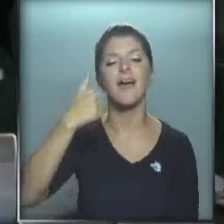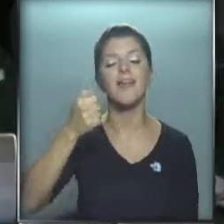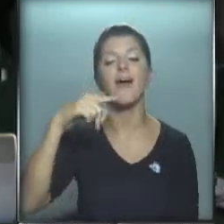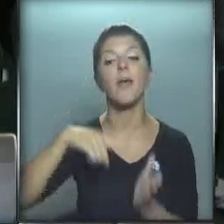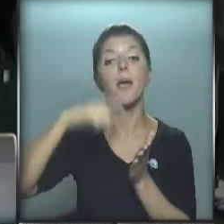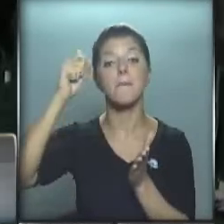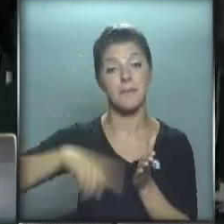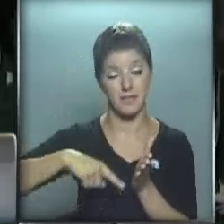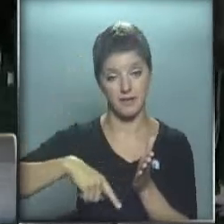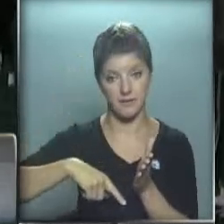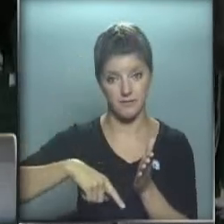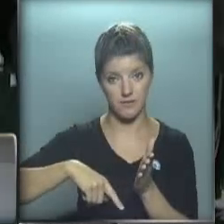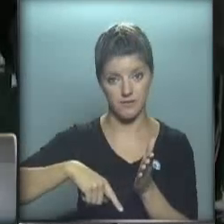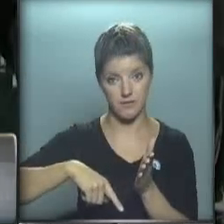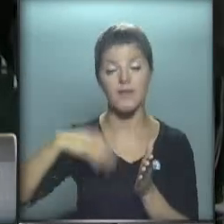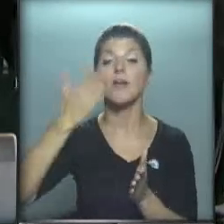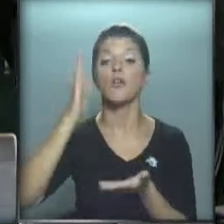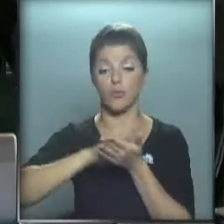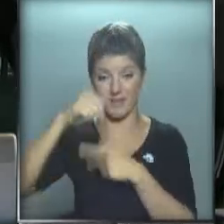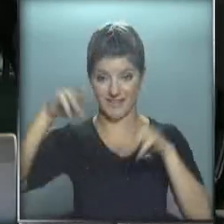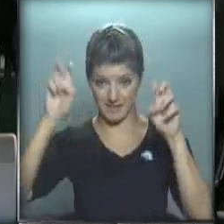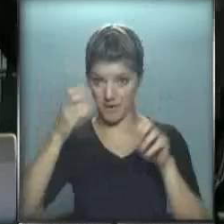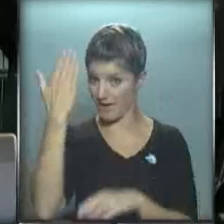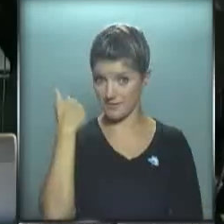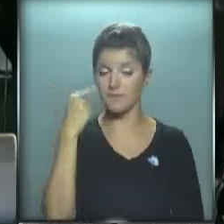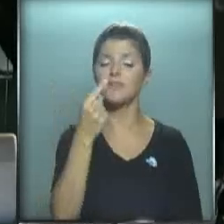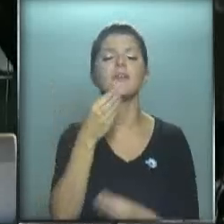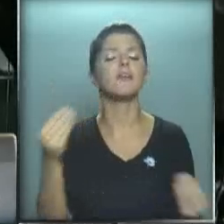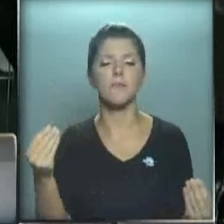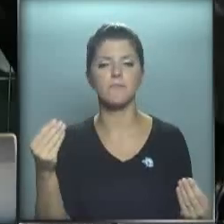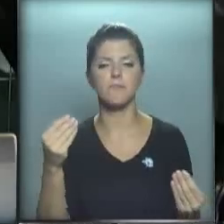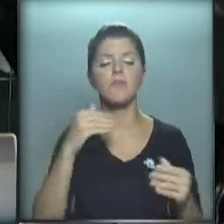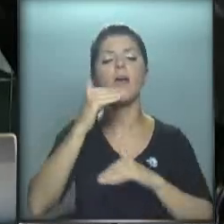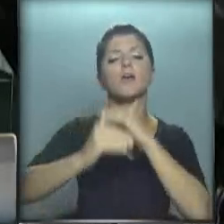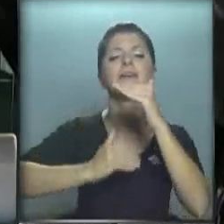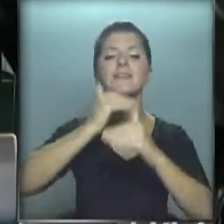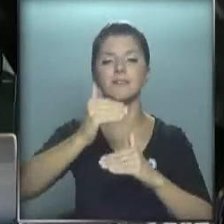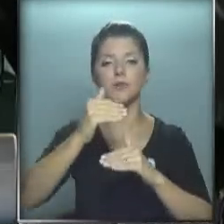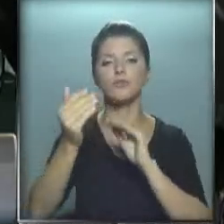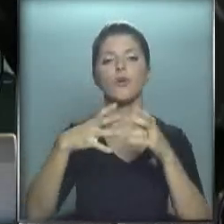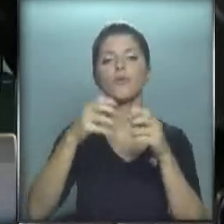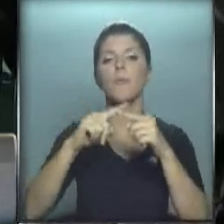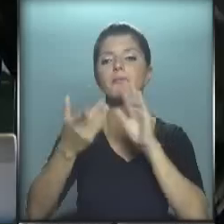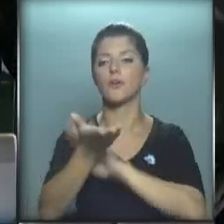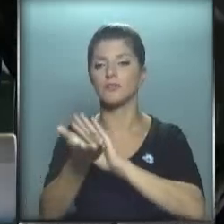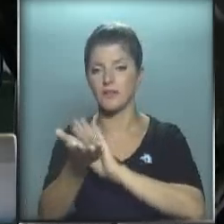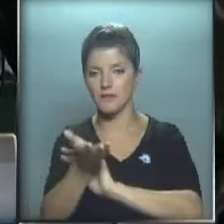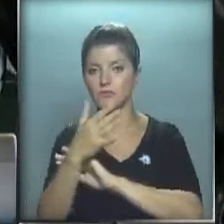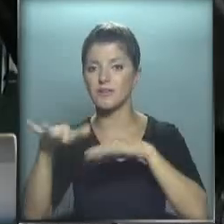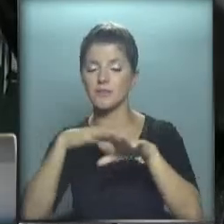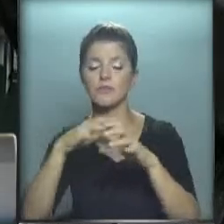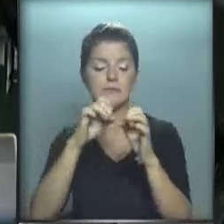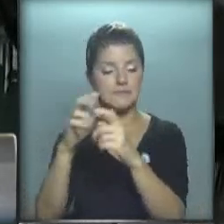capital está refiriéndose a este tema del que hablaban recién dice qué pasa con el crecimiento de la ultraderecha en Europa en un momento tan